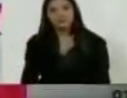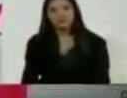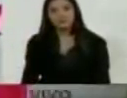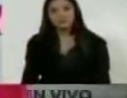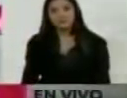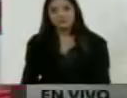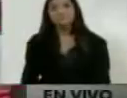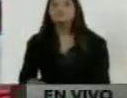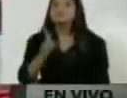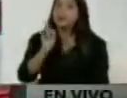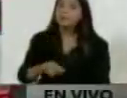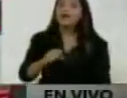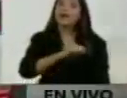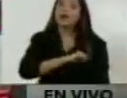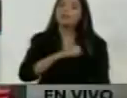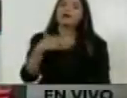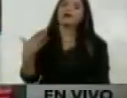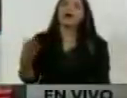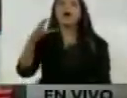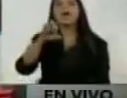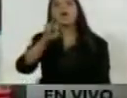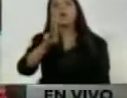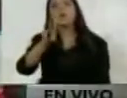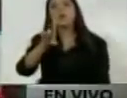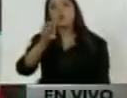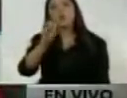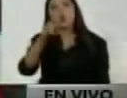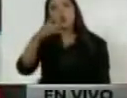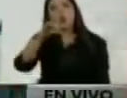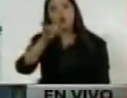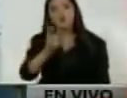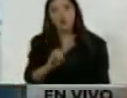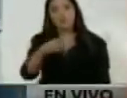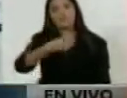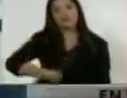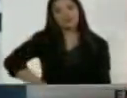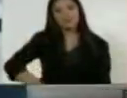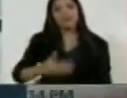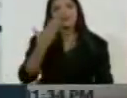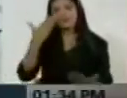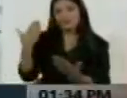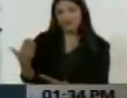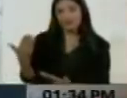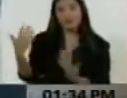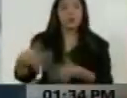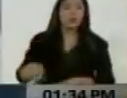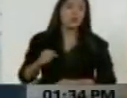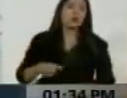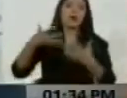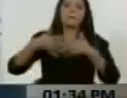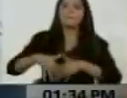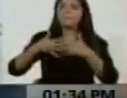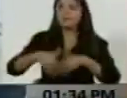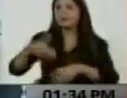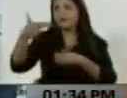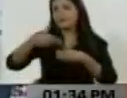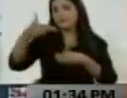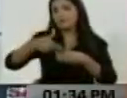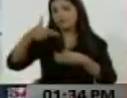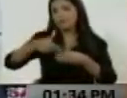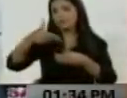Y a nuestro camarada Eulogio del Pino, presidente de nuestra poderosa corporación